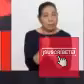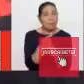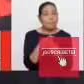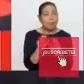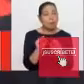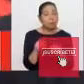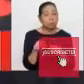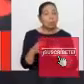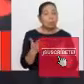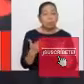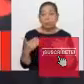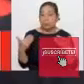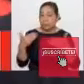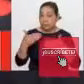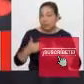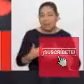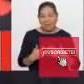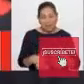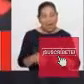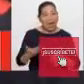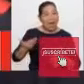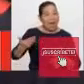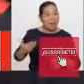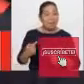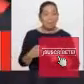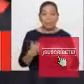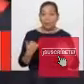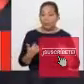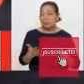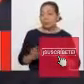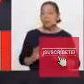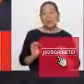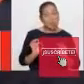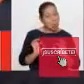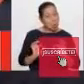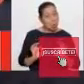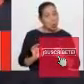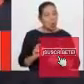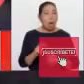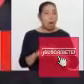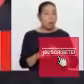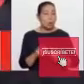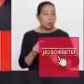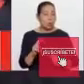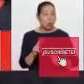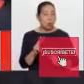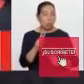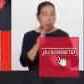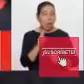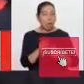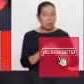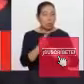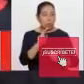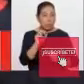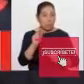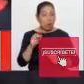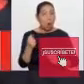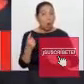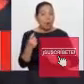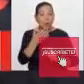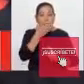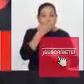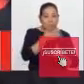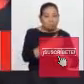poder neutralizar esto. Ya lo hemos hecho, y a esta oportunidad también lo vamos a hacer. En el 2022 teníamos 11